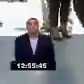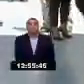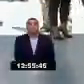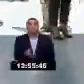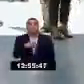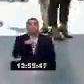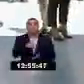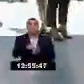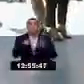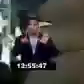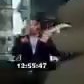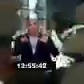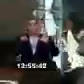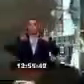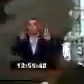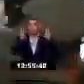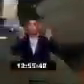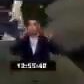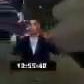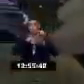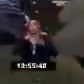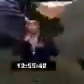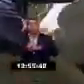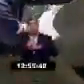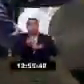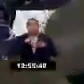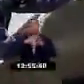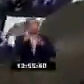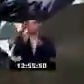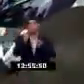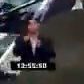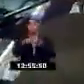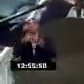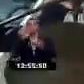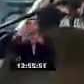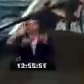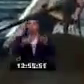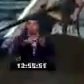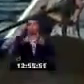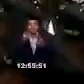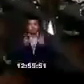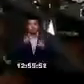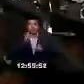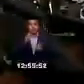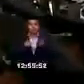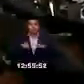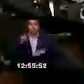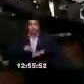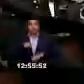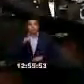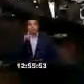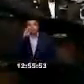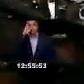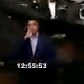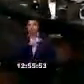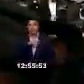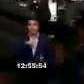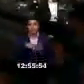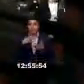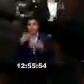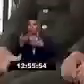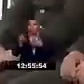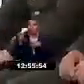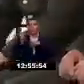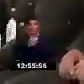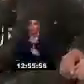Ellos están entre los 6 casos que citaron las autoridades que quedaron en la impunidad debido al procedimiento de servidores judiciales y donde los policías resultaron